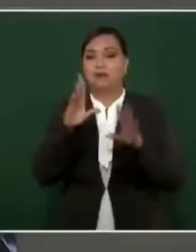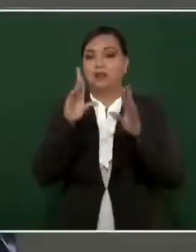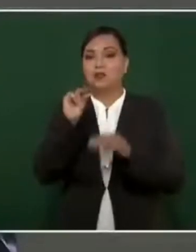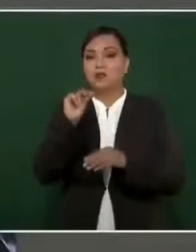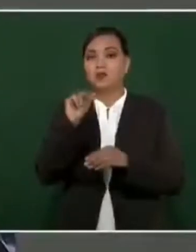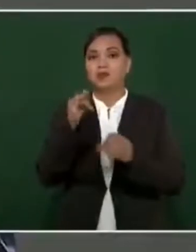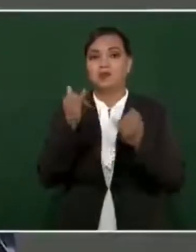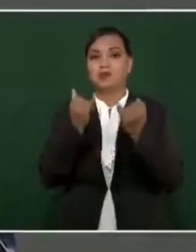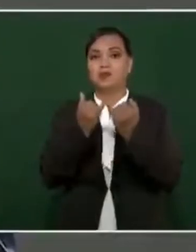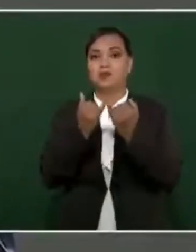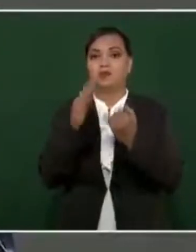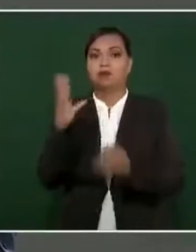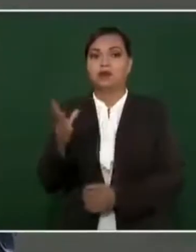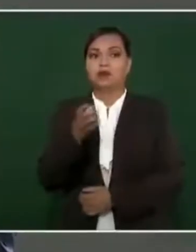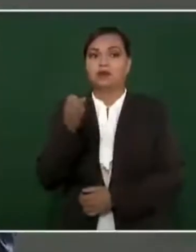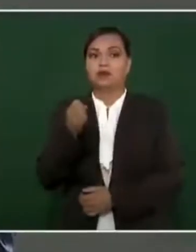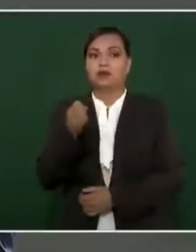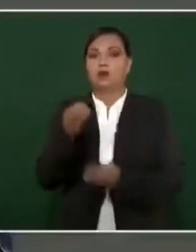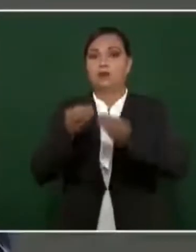Y los de abajo